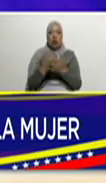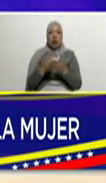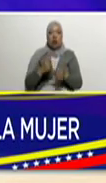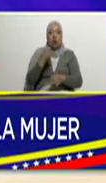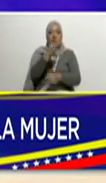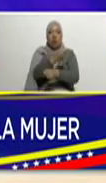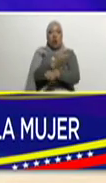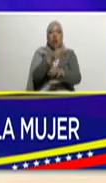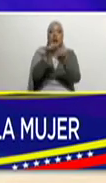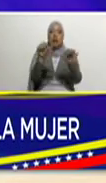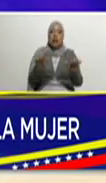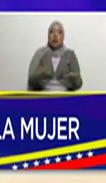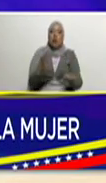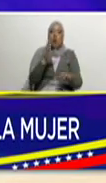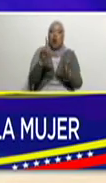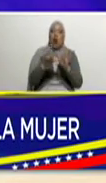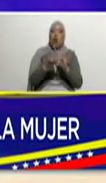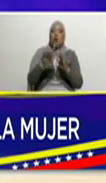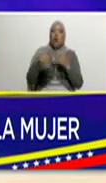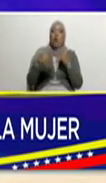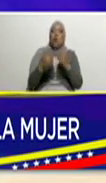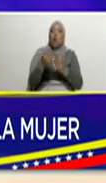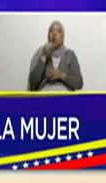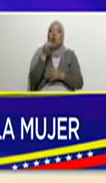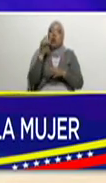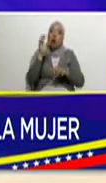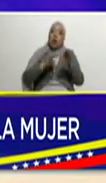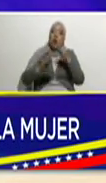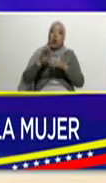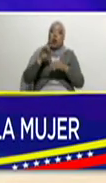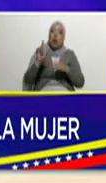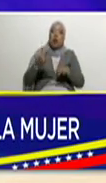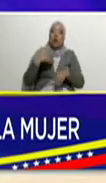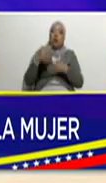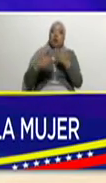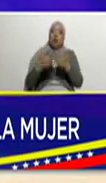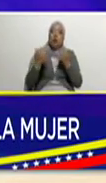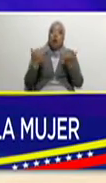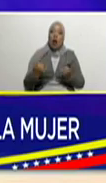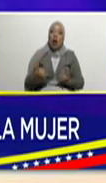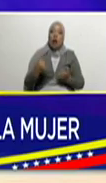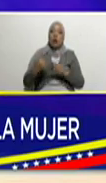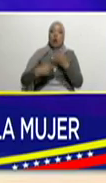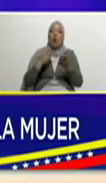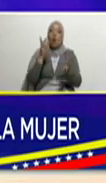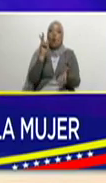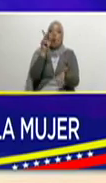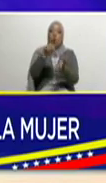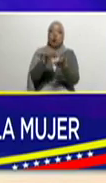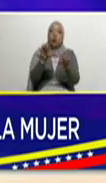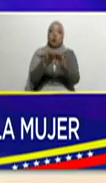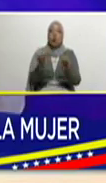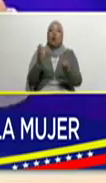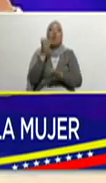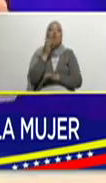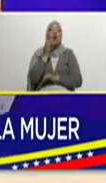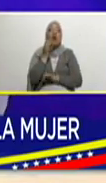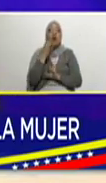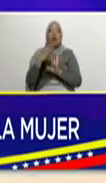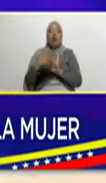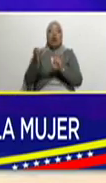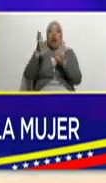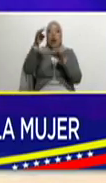por ejemplo, al sistema de educación universitaria, es parte de esa garantía. Es parte de esa garantía, por ejemplo, toda